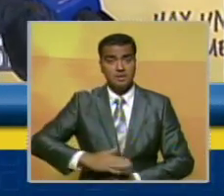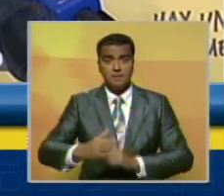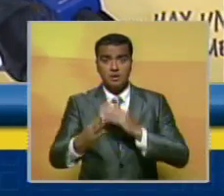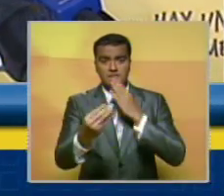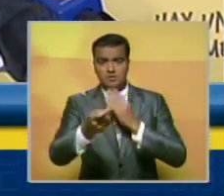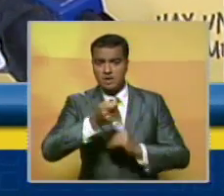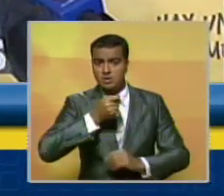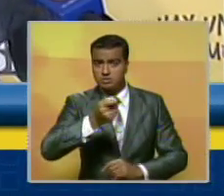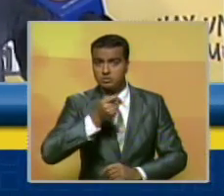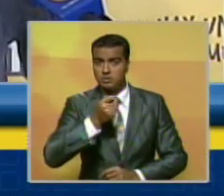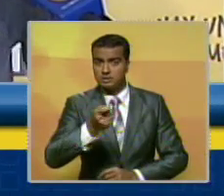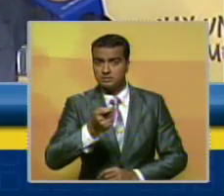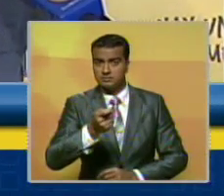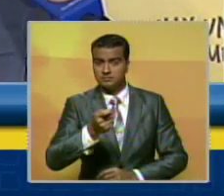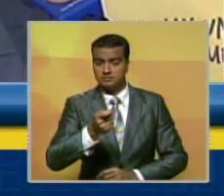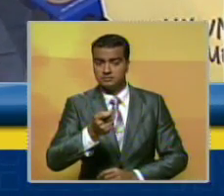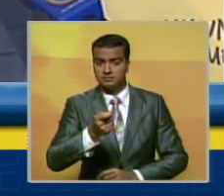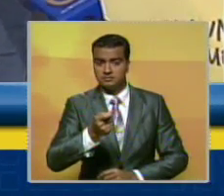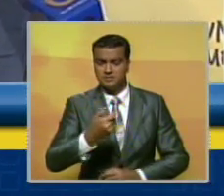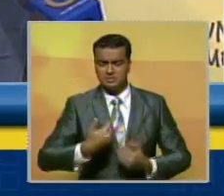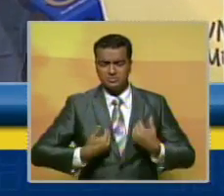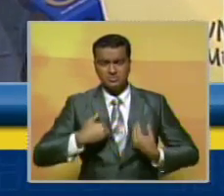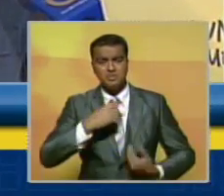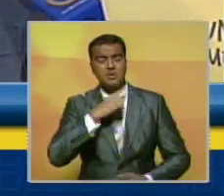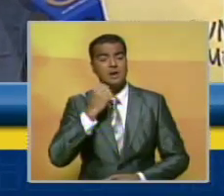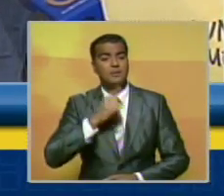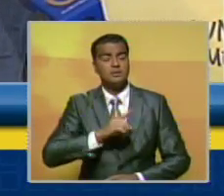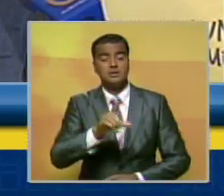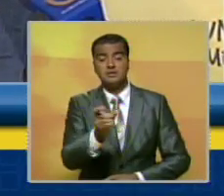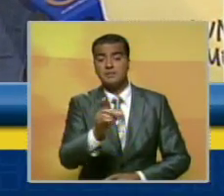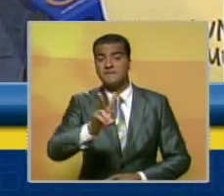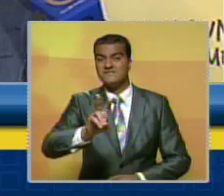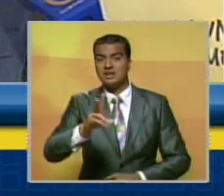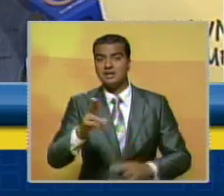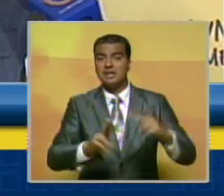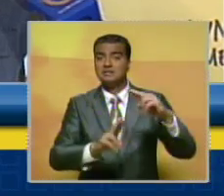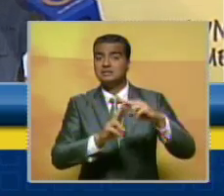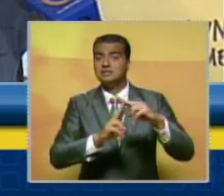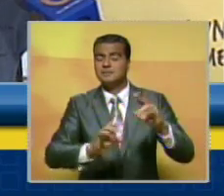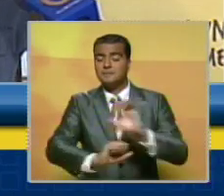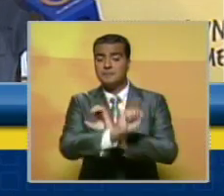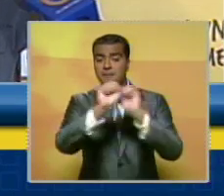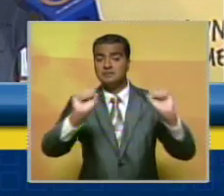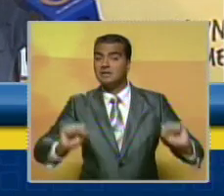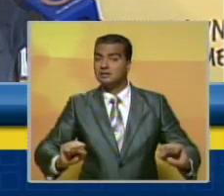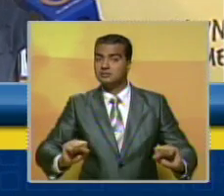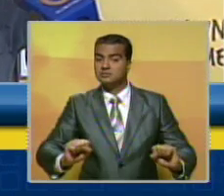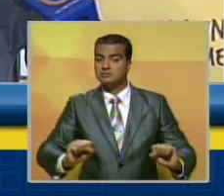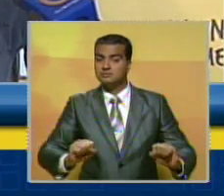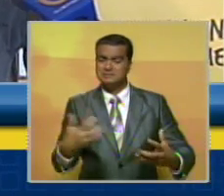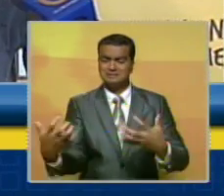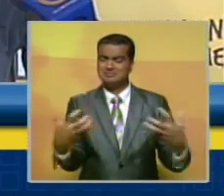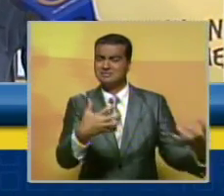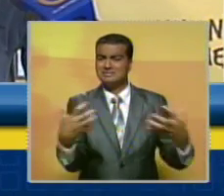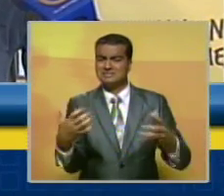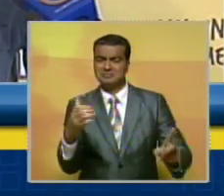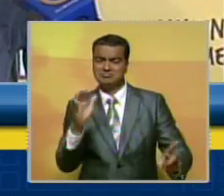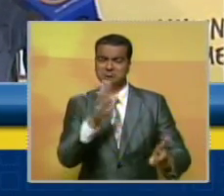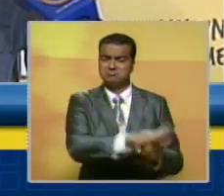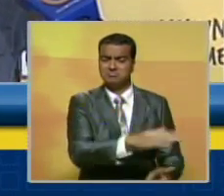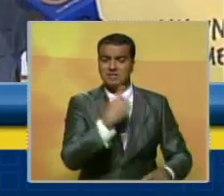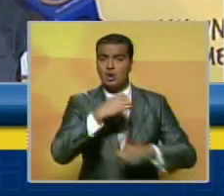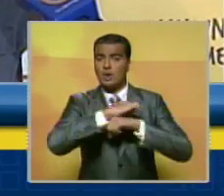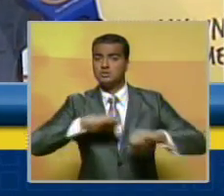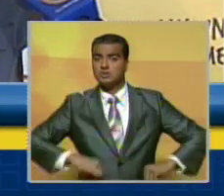prensa, sufrimos la muerte de Jimmy Vargas en el estado Táchira esta mañana, producto de la violencia y la represión de la